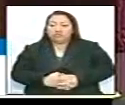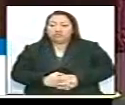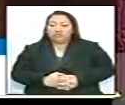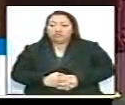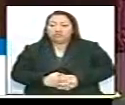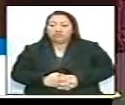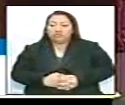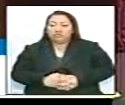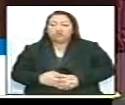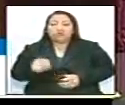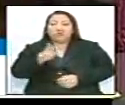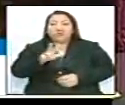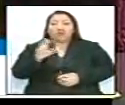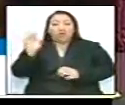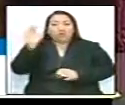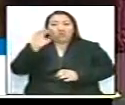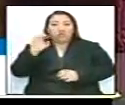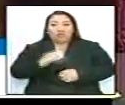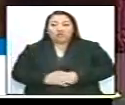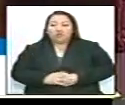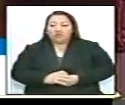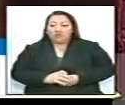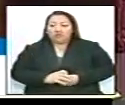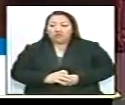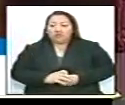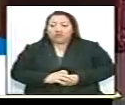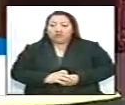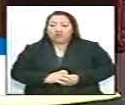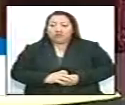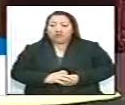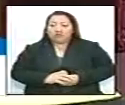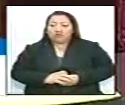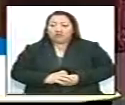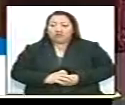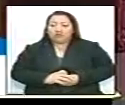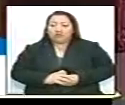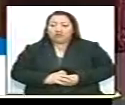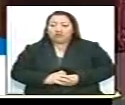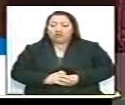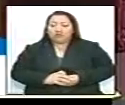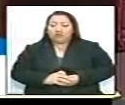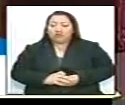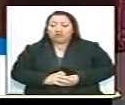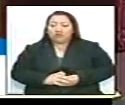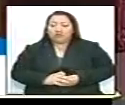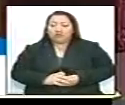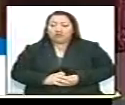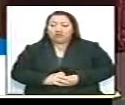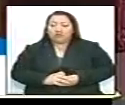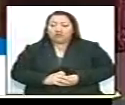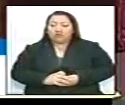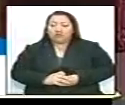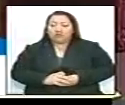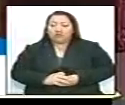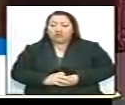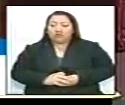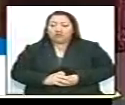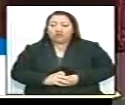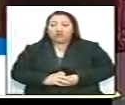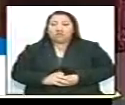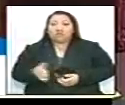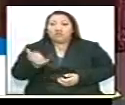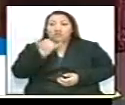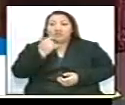3 de octubre, no es del 28 de julio, ¿no? Lo que pasa es que aquí se llama elecciones